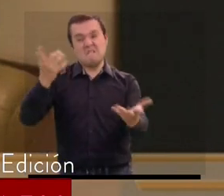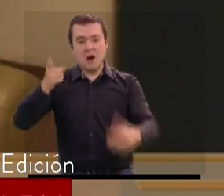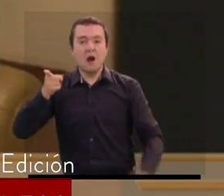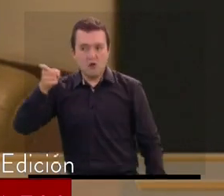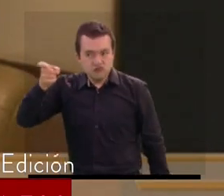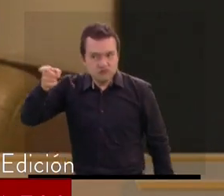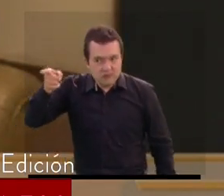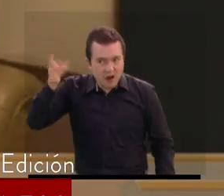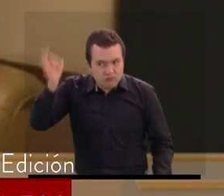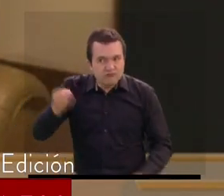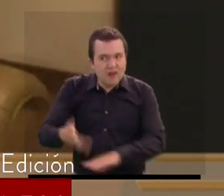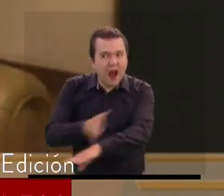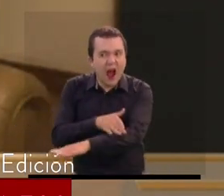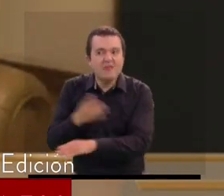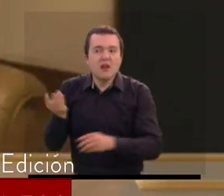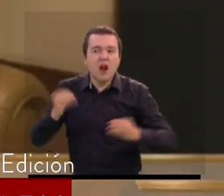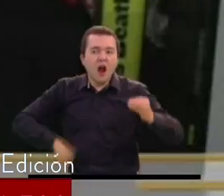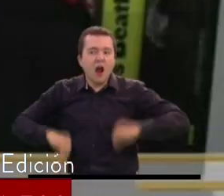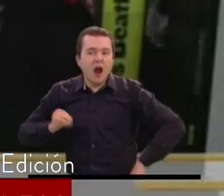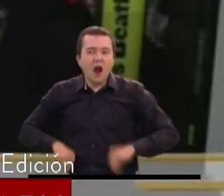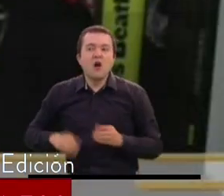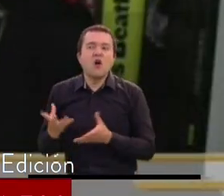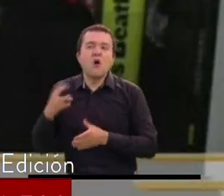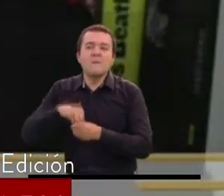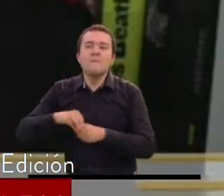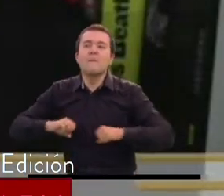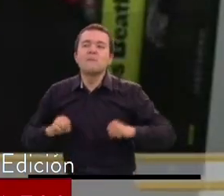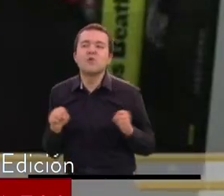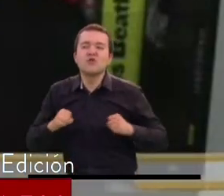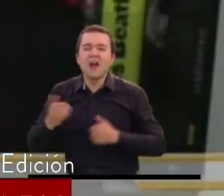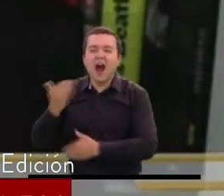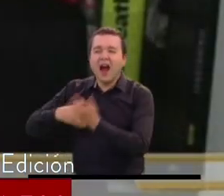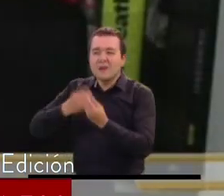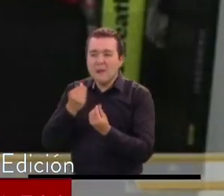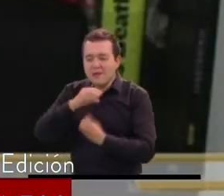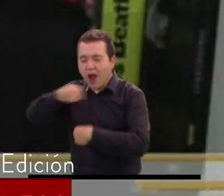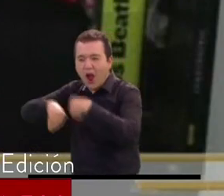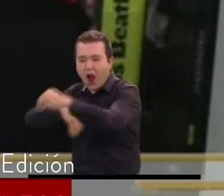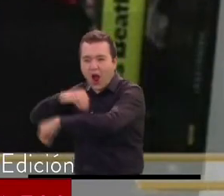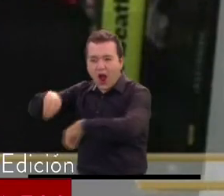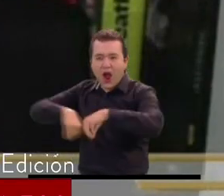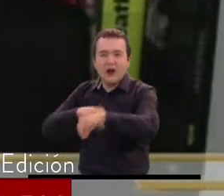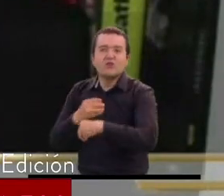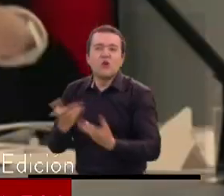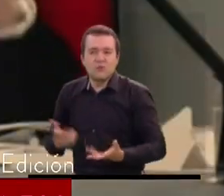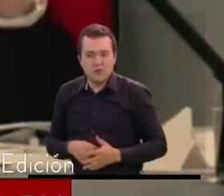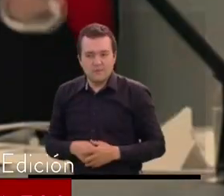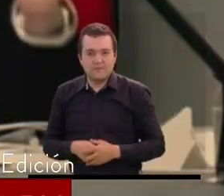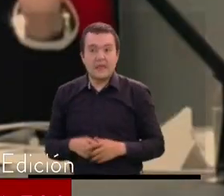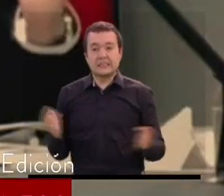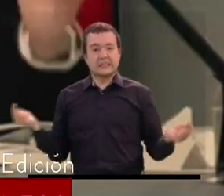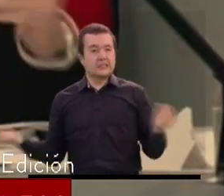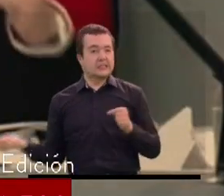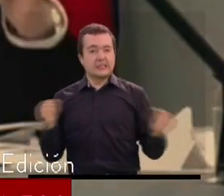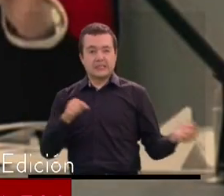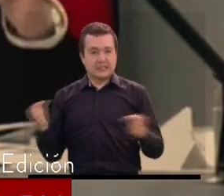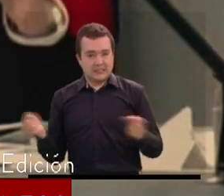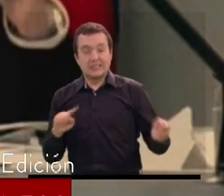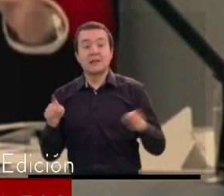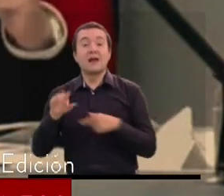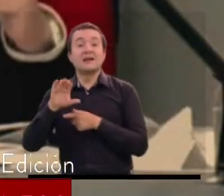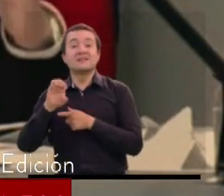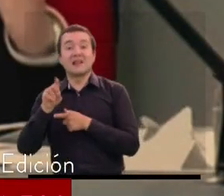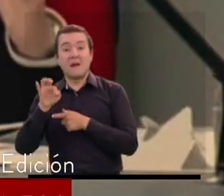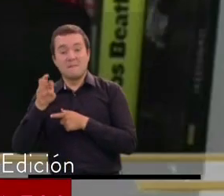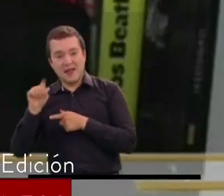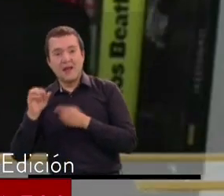participación en el carrusel de Bogotá. Y un tercer round tuvo como protagonistas al senador Iván Cepeda y al ministro de Defensa, Carlos